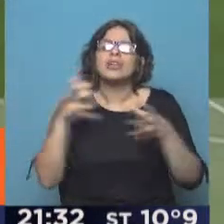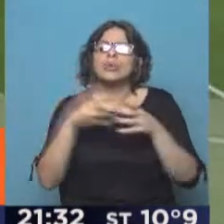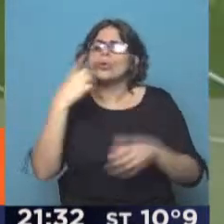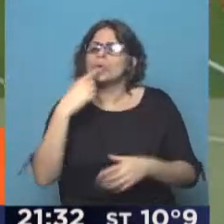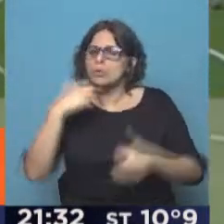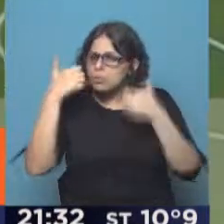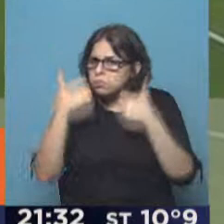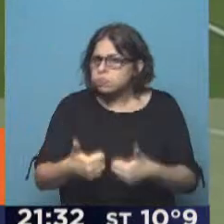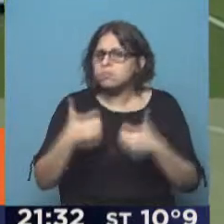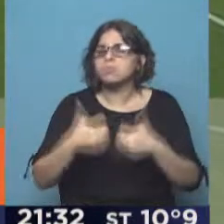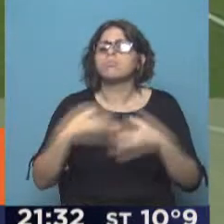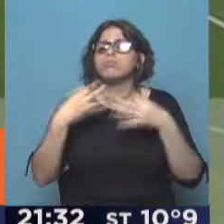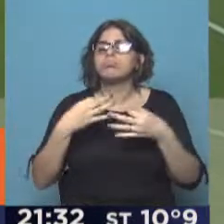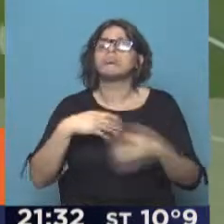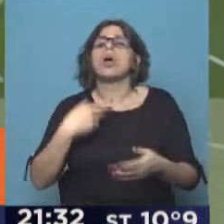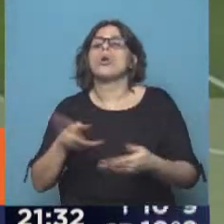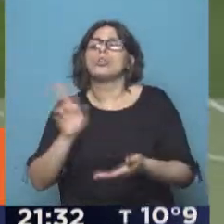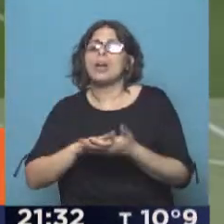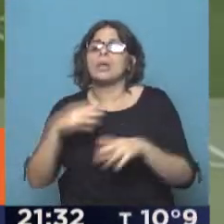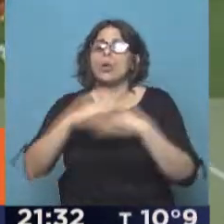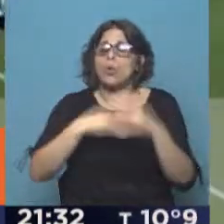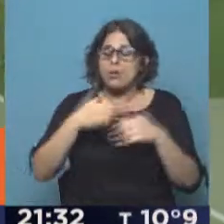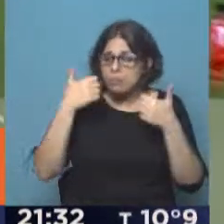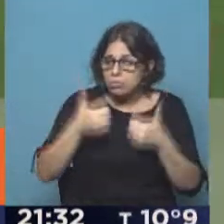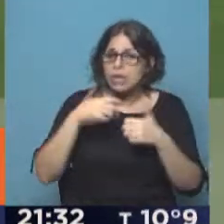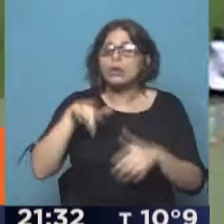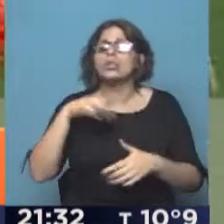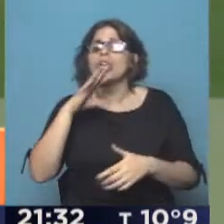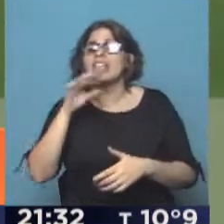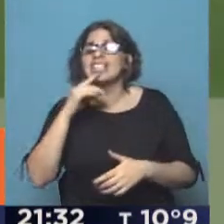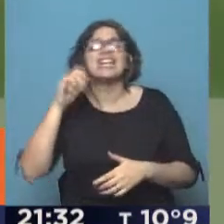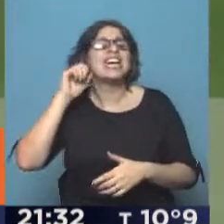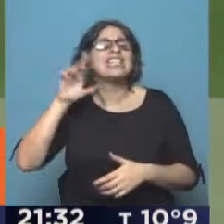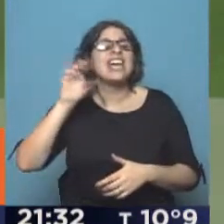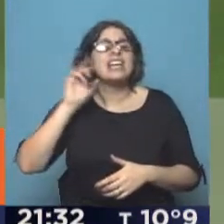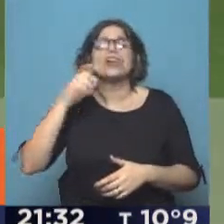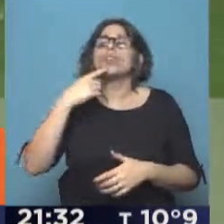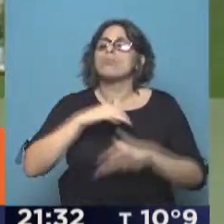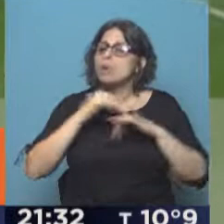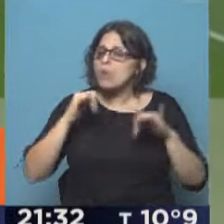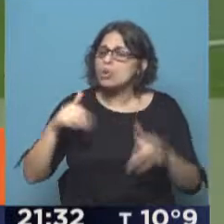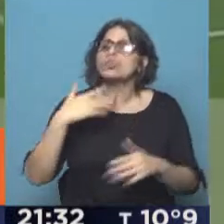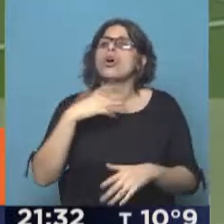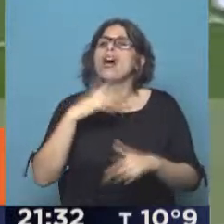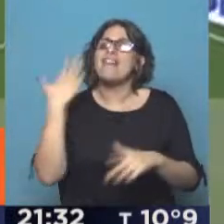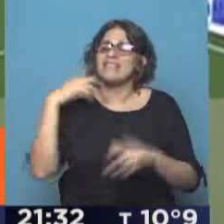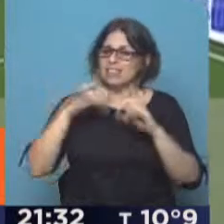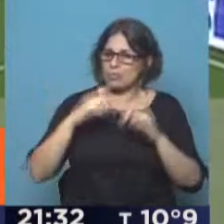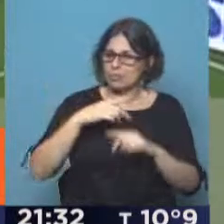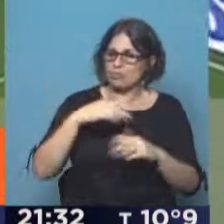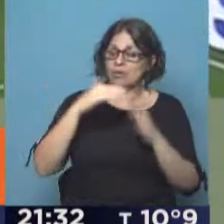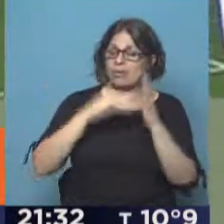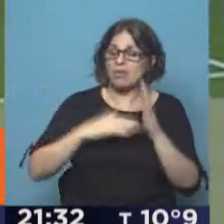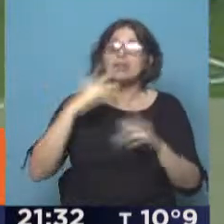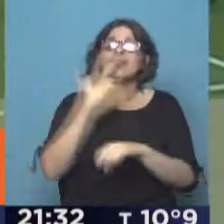los refuerzos le vinieron bien, que también aquellos jugadores que Gallardo promocionó desde la tercera división le están